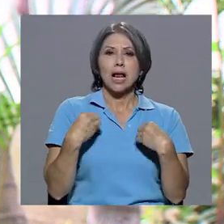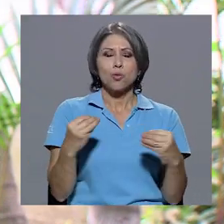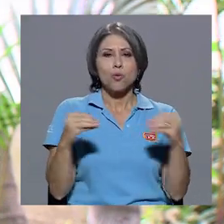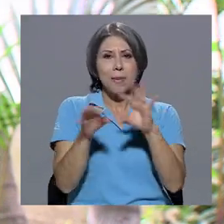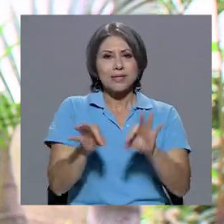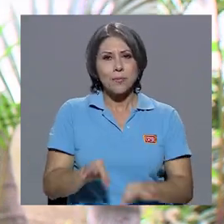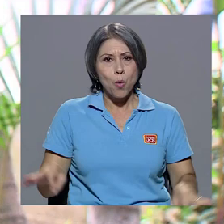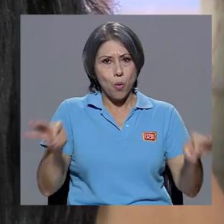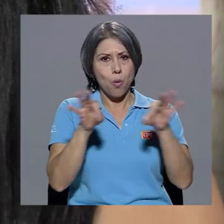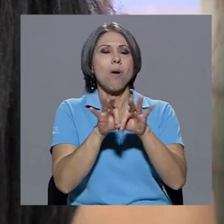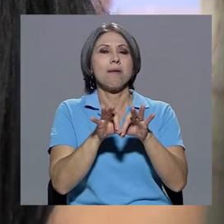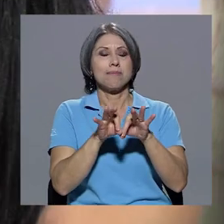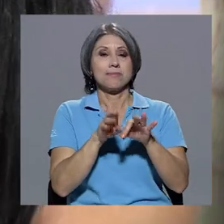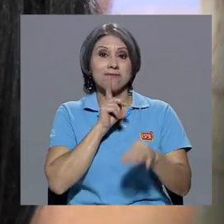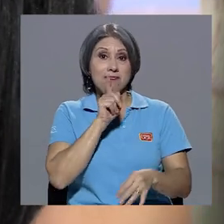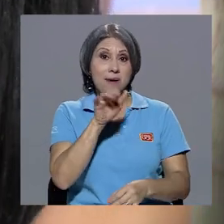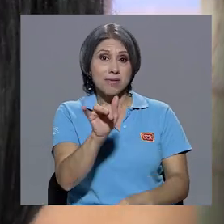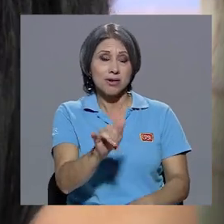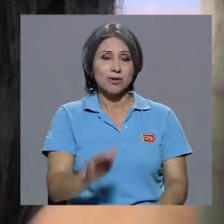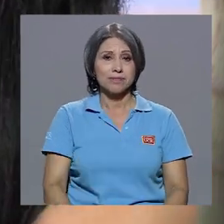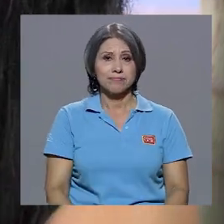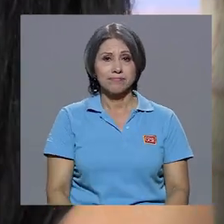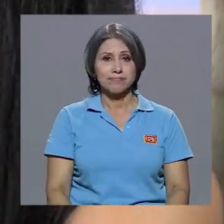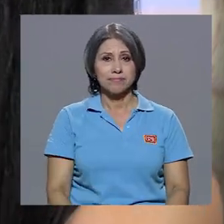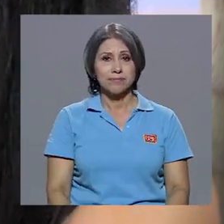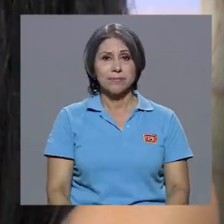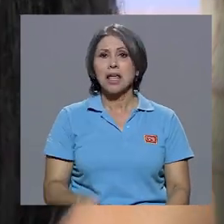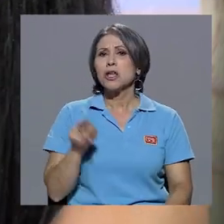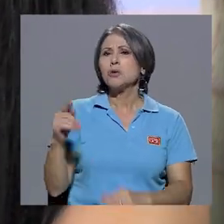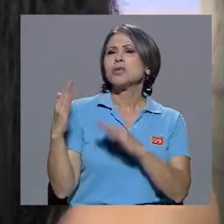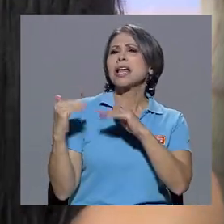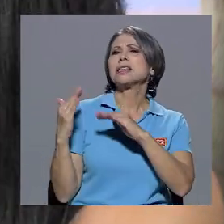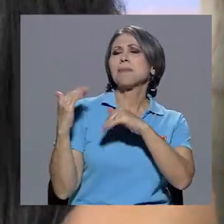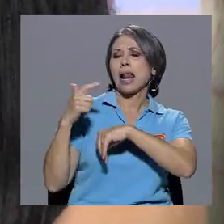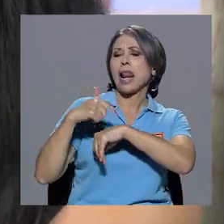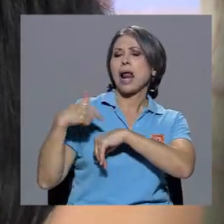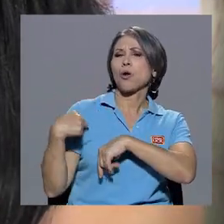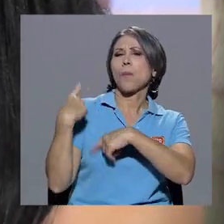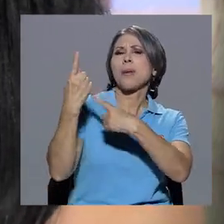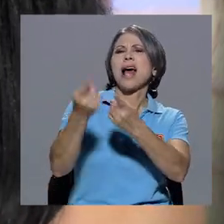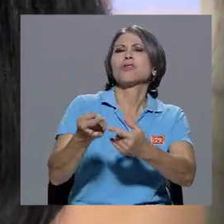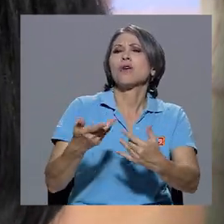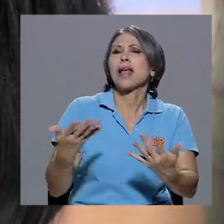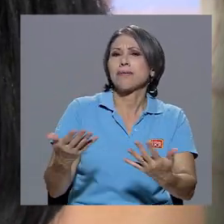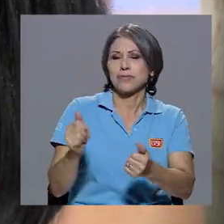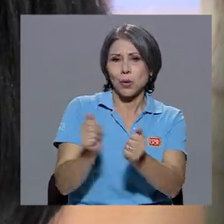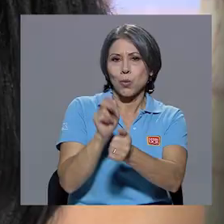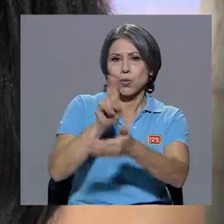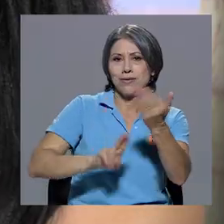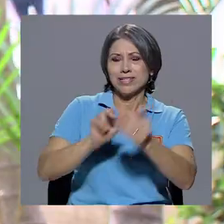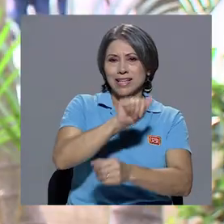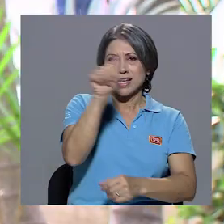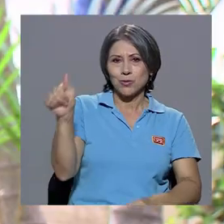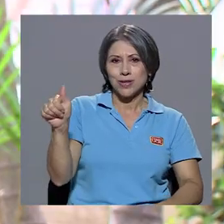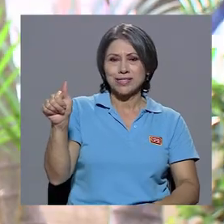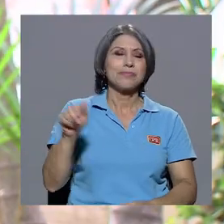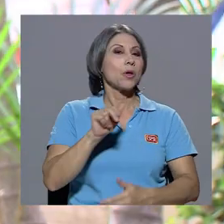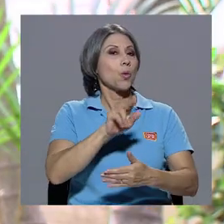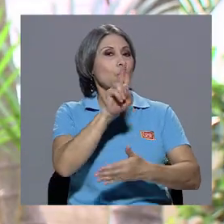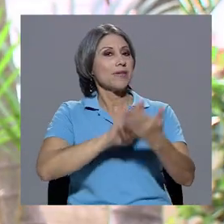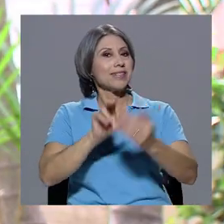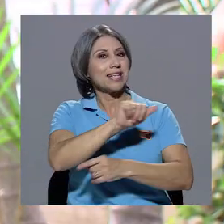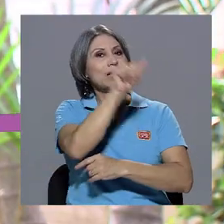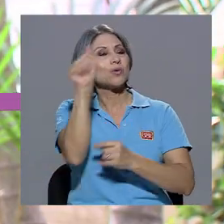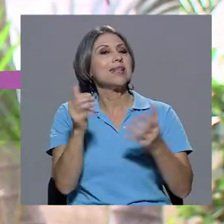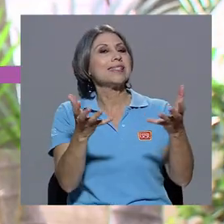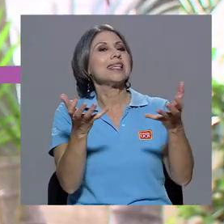lo más valioso que tienen, que realmente lo es. ¿Y qué esperas a largo plazo con Universidades Azules? Universidades Azules